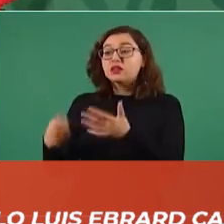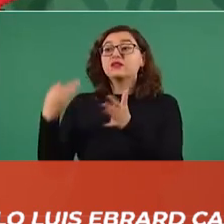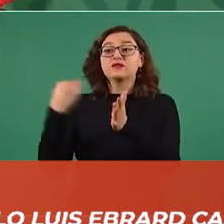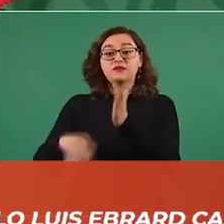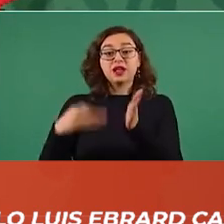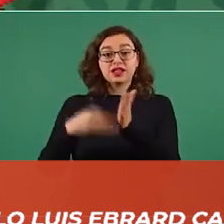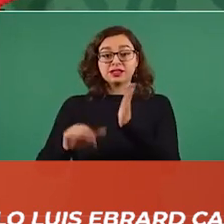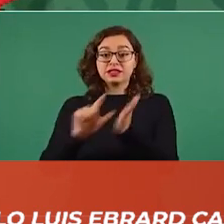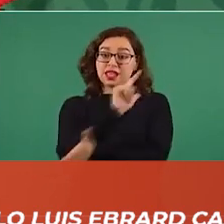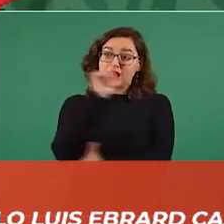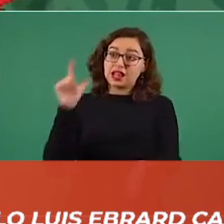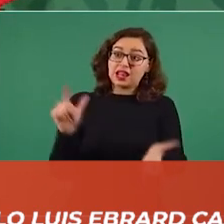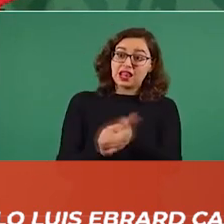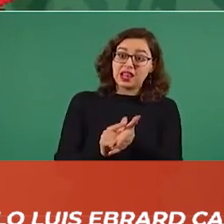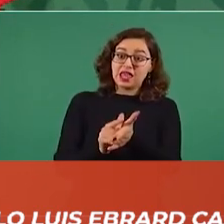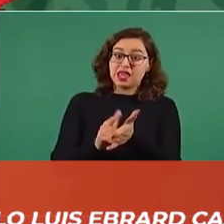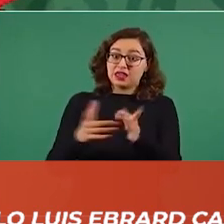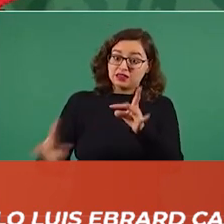reglamentaria, no aplica.